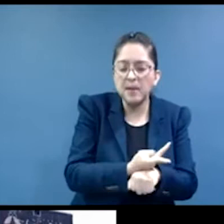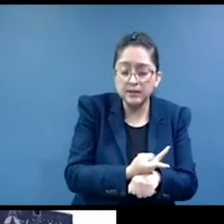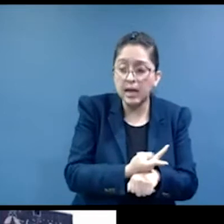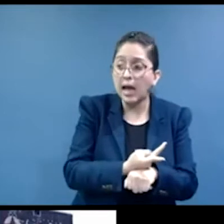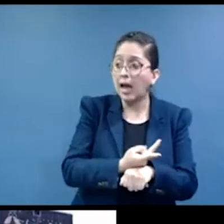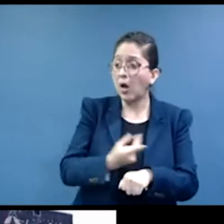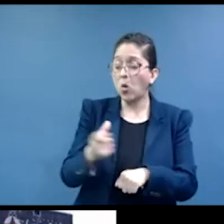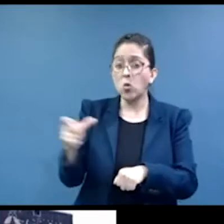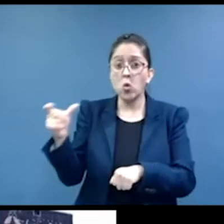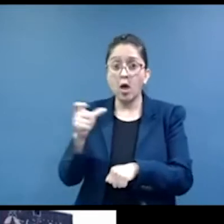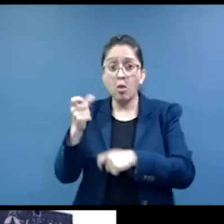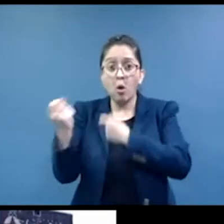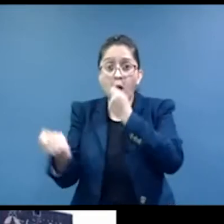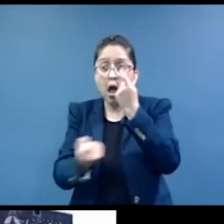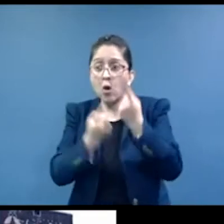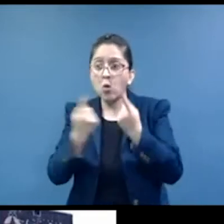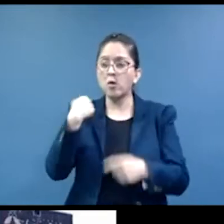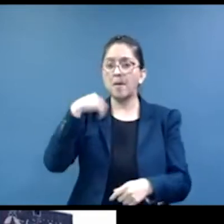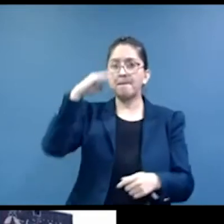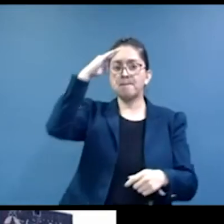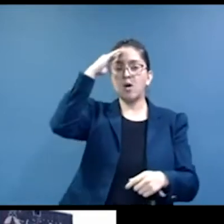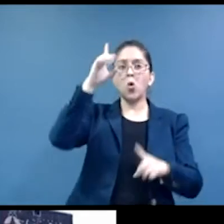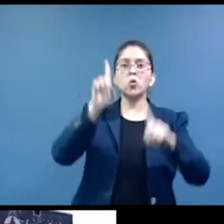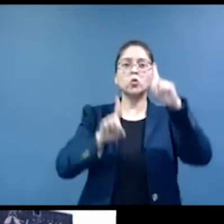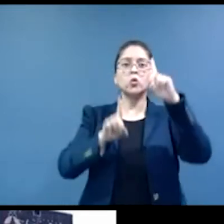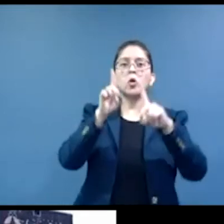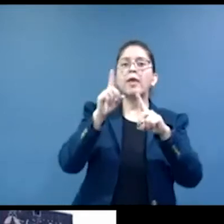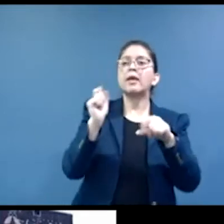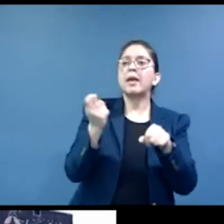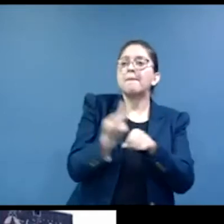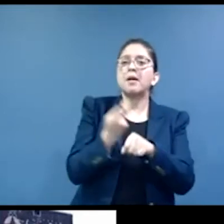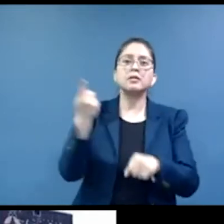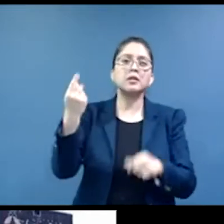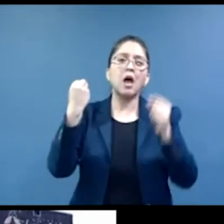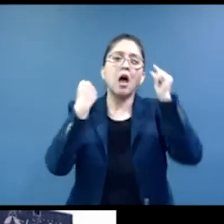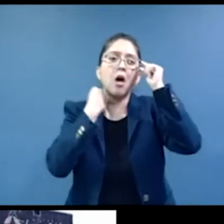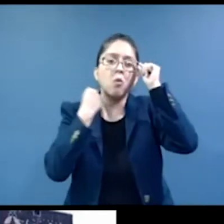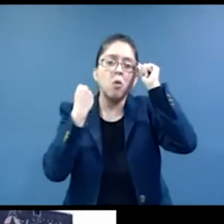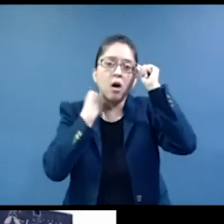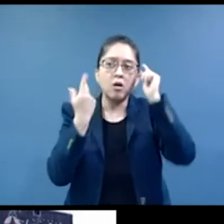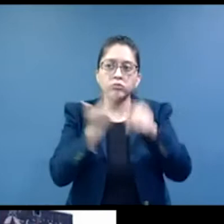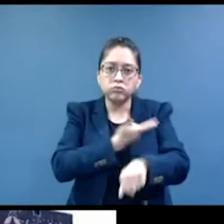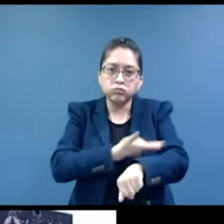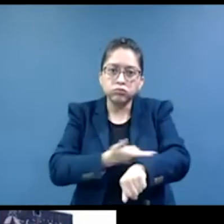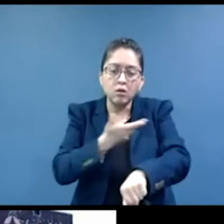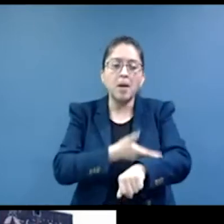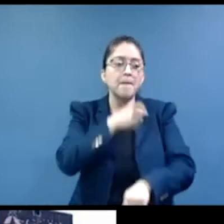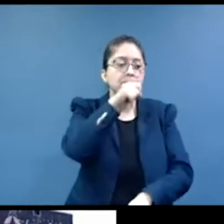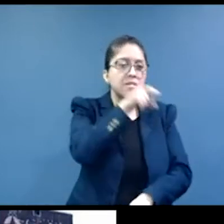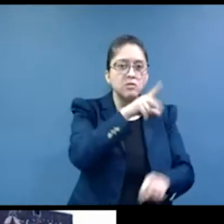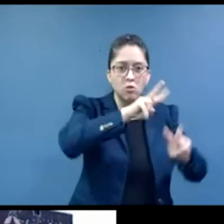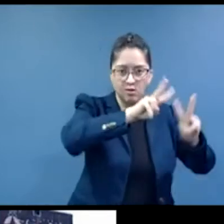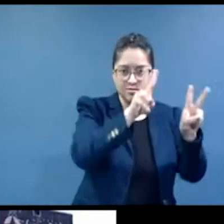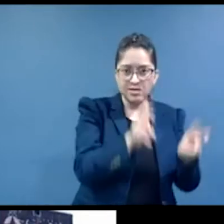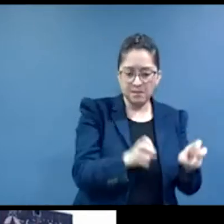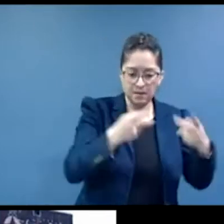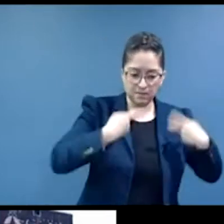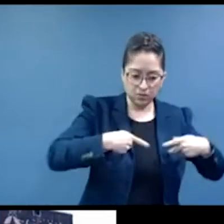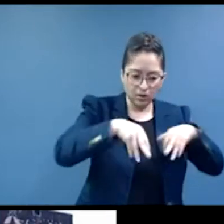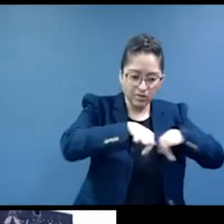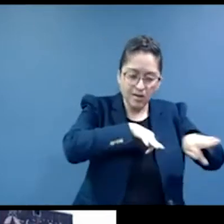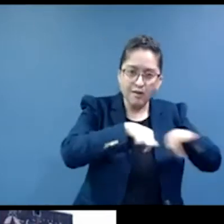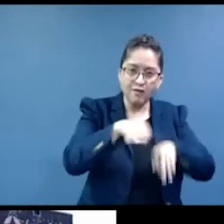incertidumbre jurídica para todos los involucrados, no solamente para los usuarios, sino también para los prestadores de salud, y abre la puerta además a